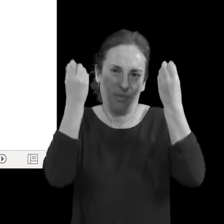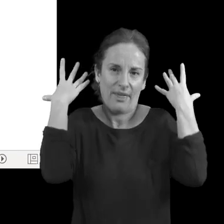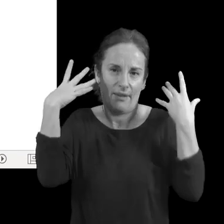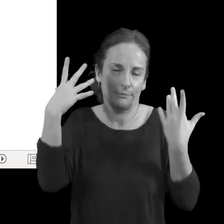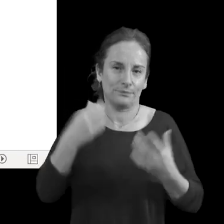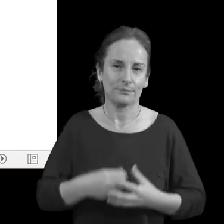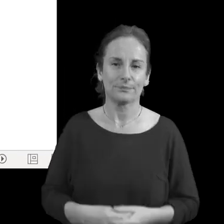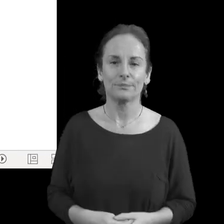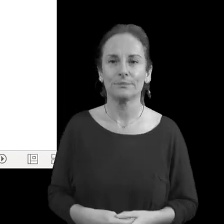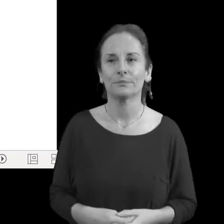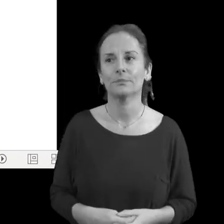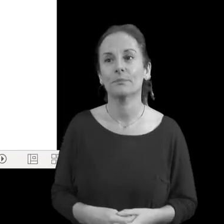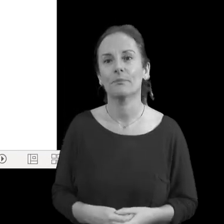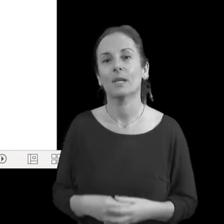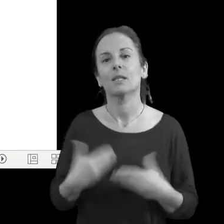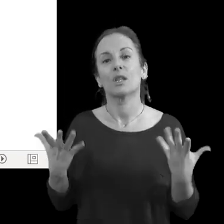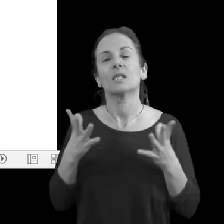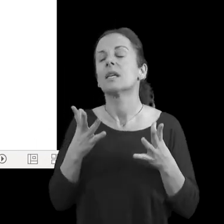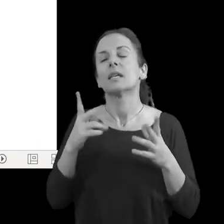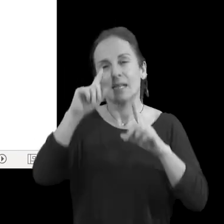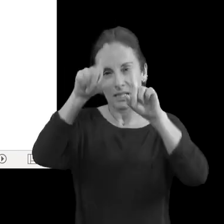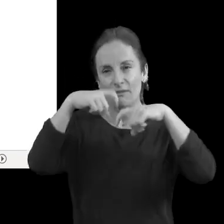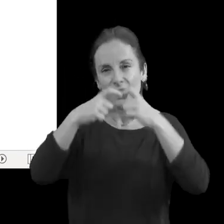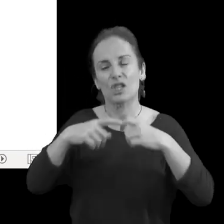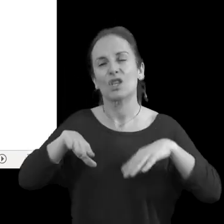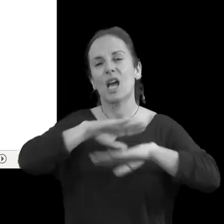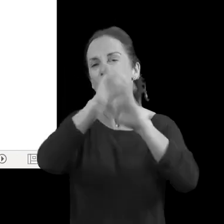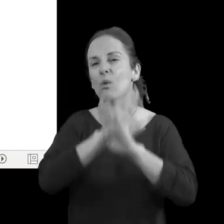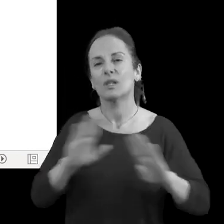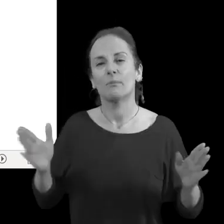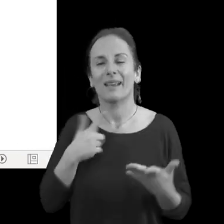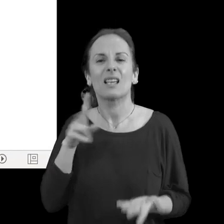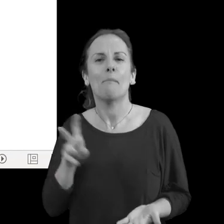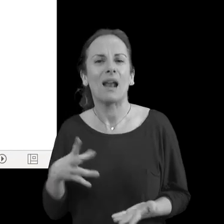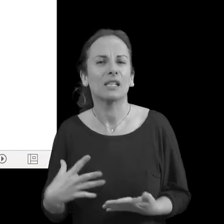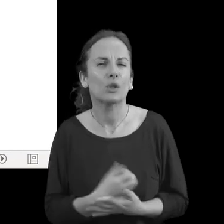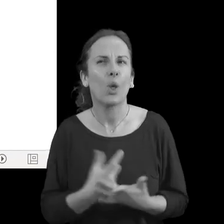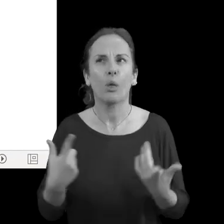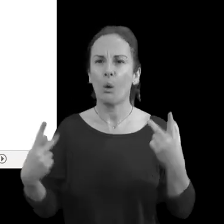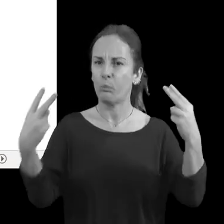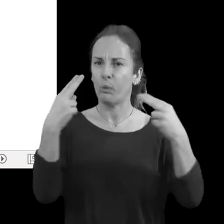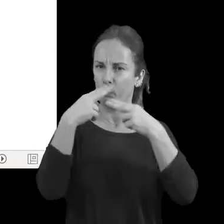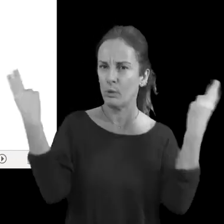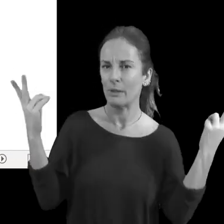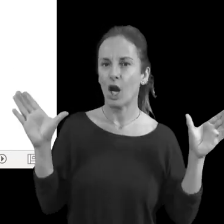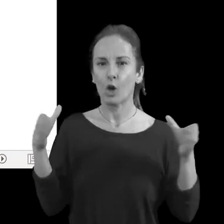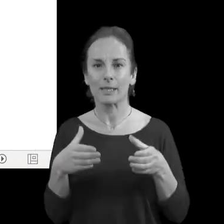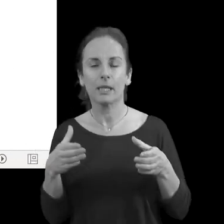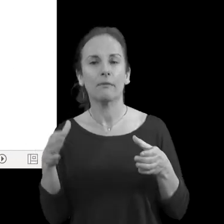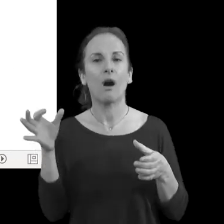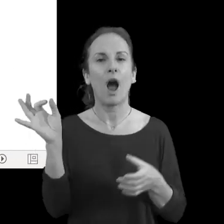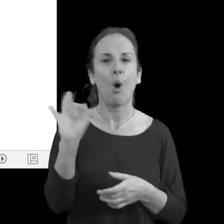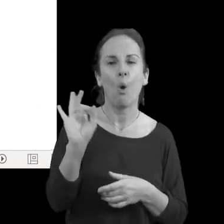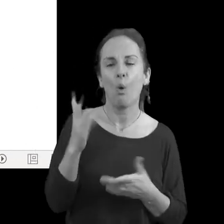sobre si nos vale todo o no, qué tipo de visibilidad nos interesaría, si colectivamente, si podemos hablar en